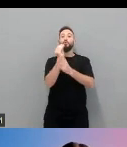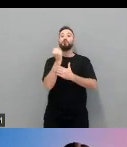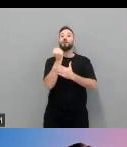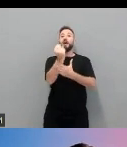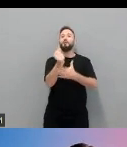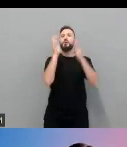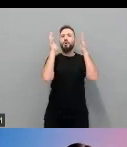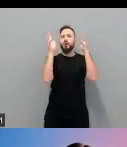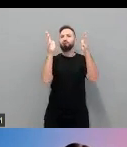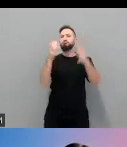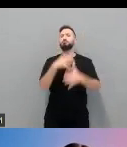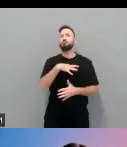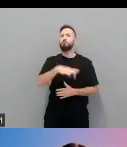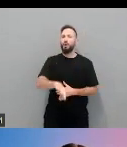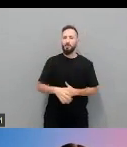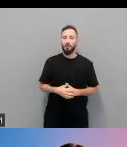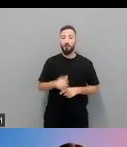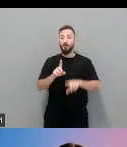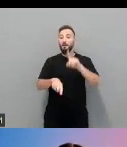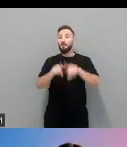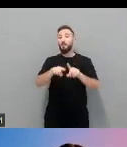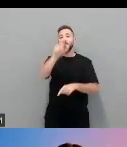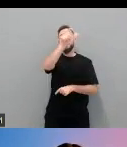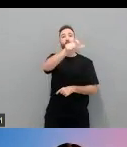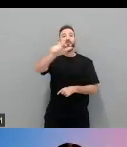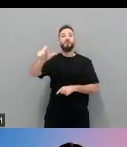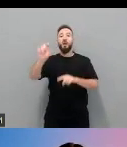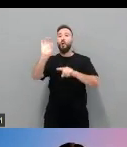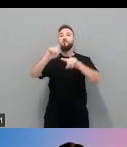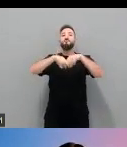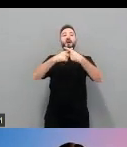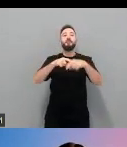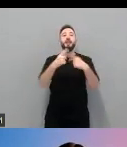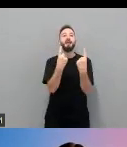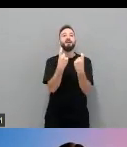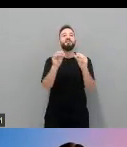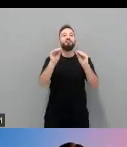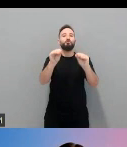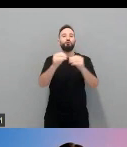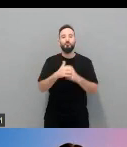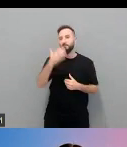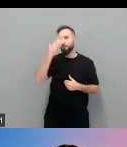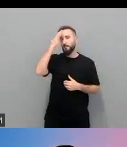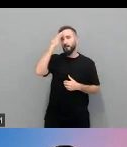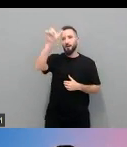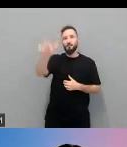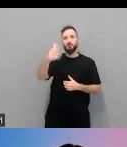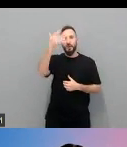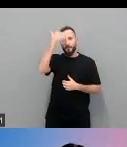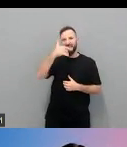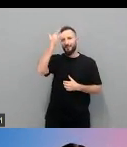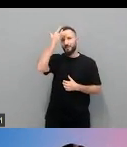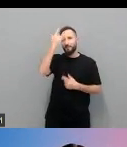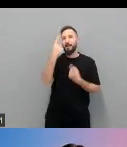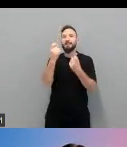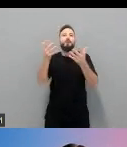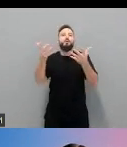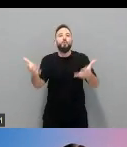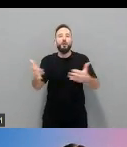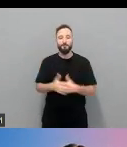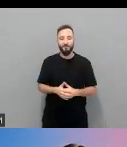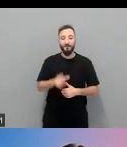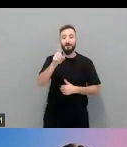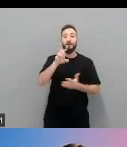mercado dependiendo de las necesidades de la familia y de la persona con parálisis cerebral. Centro de recursos educativos, lo que